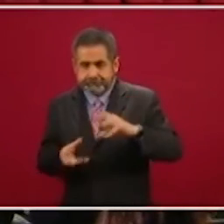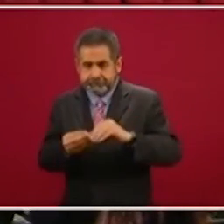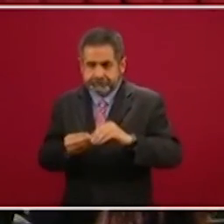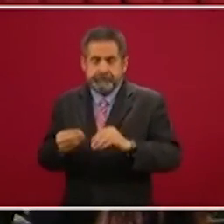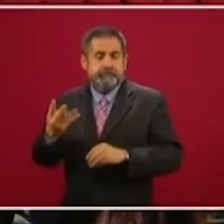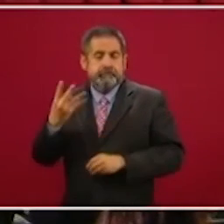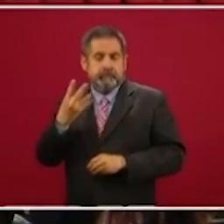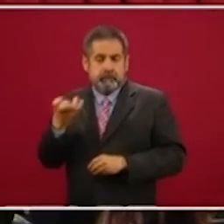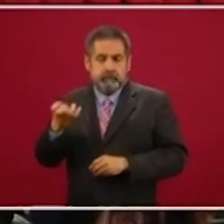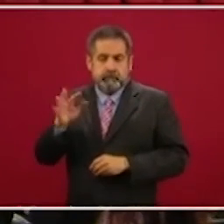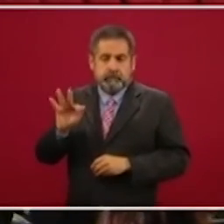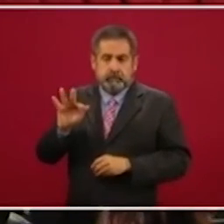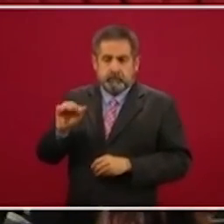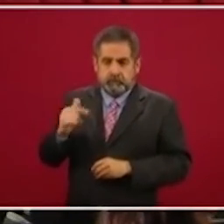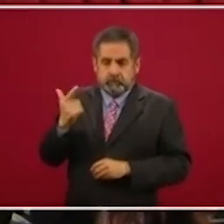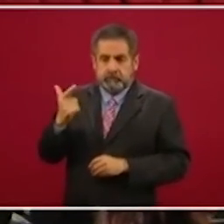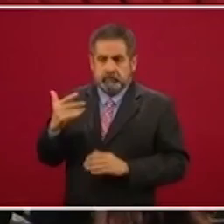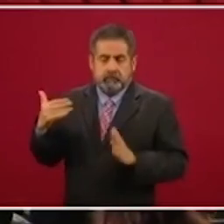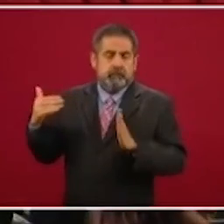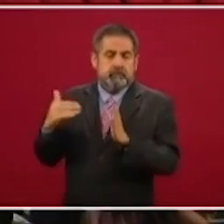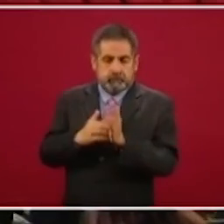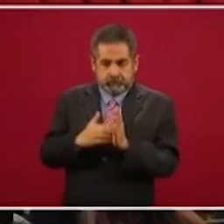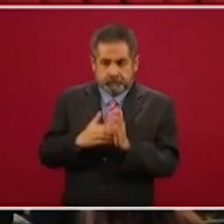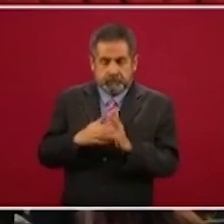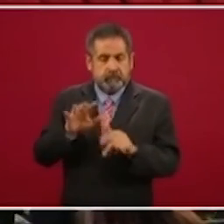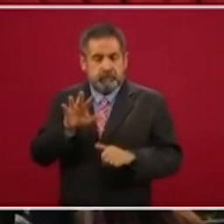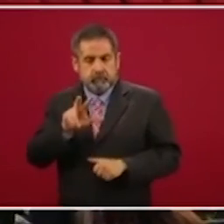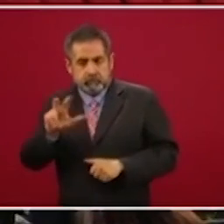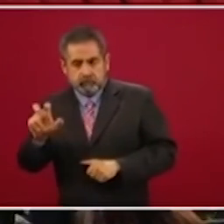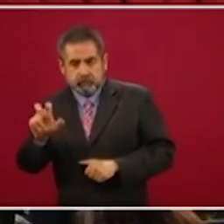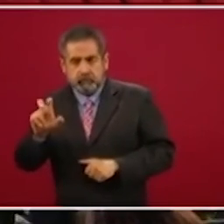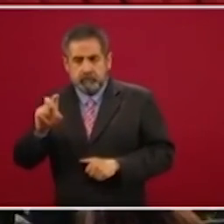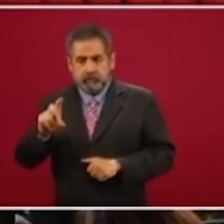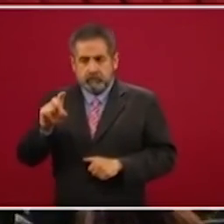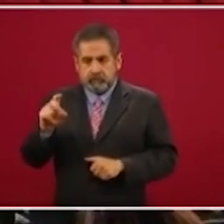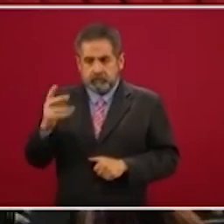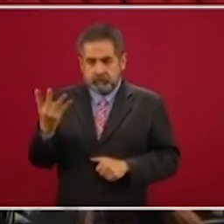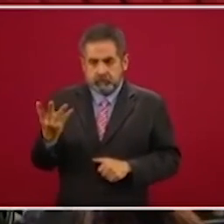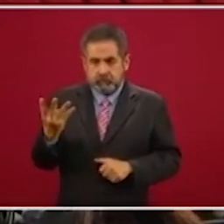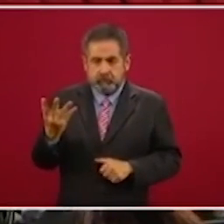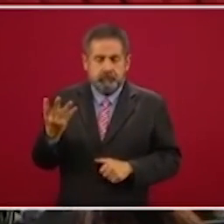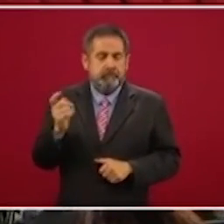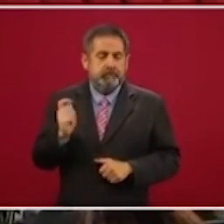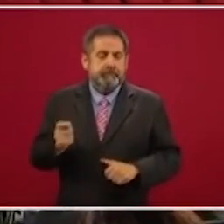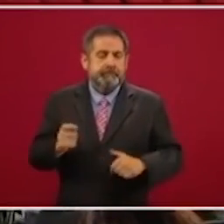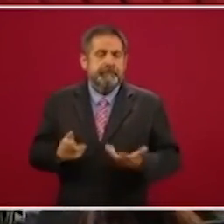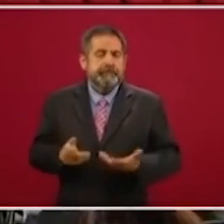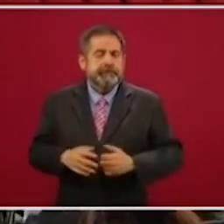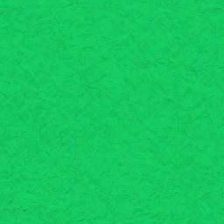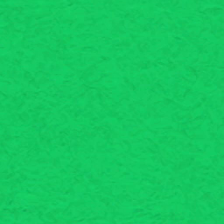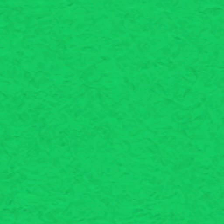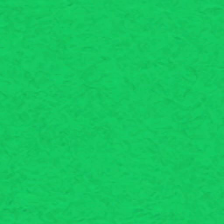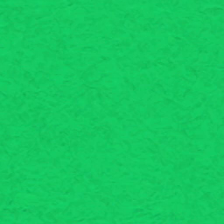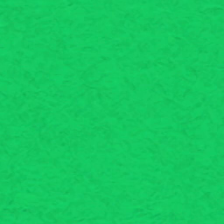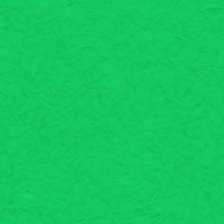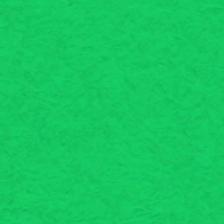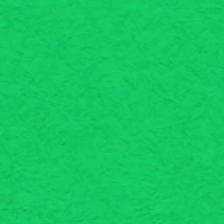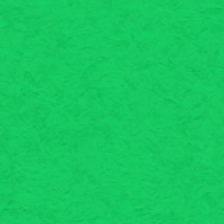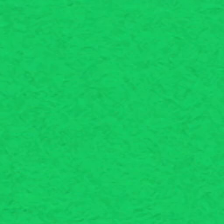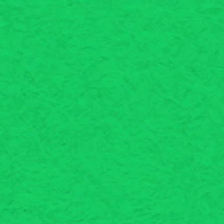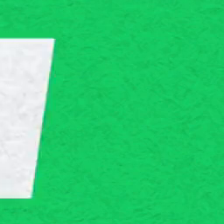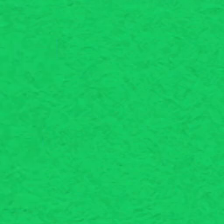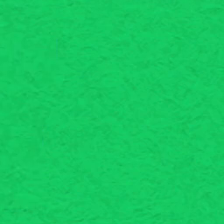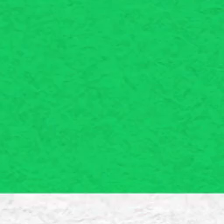será el gobierno quien se apriete el cinturón y no el pueblo mexicano con información de salonismo canal 14